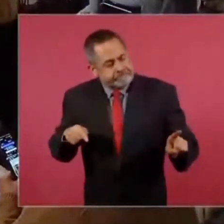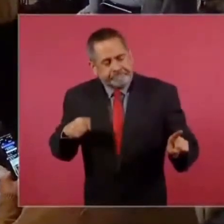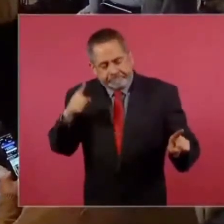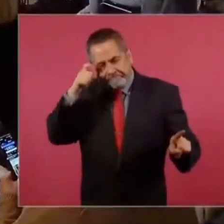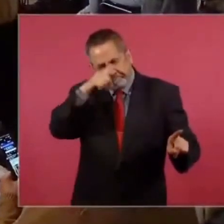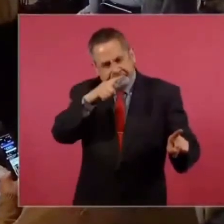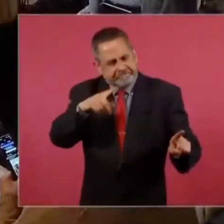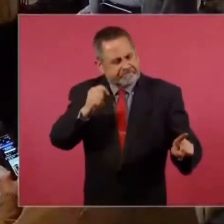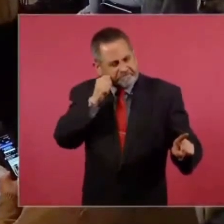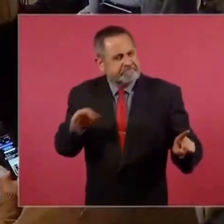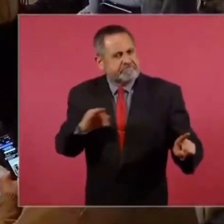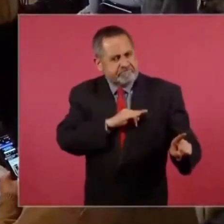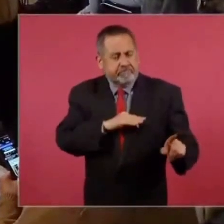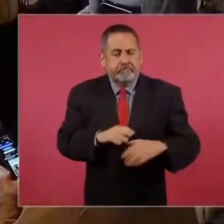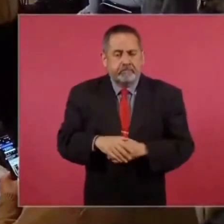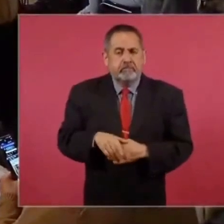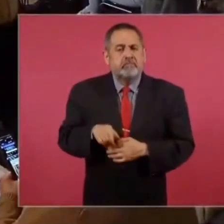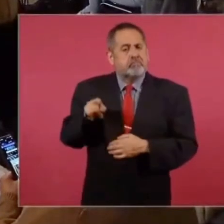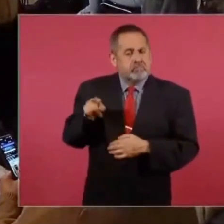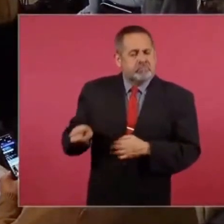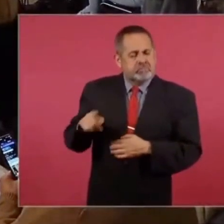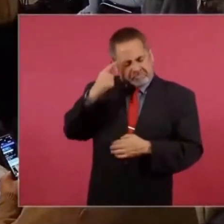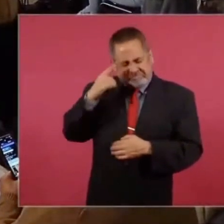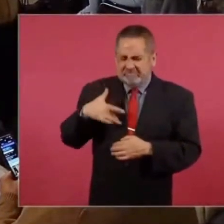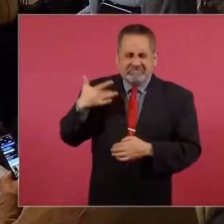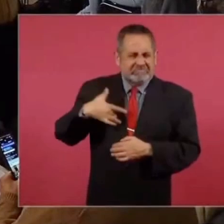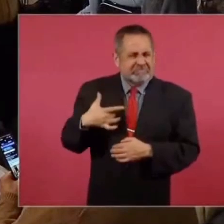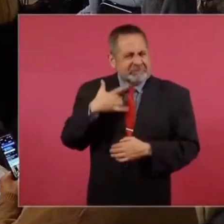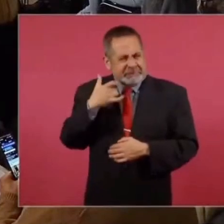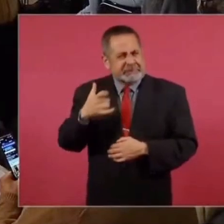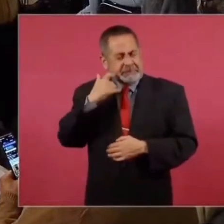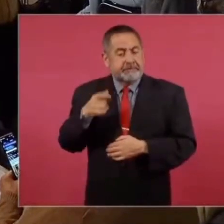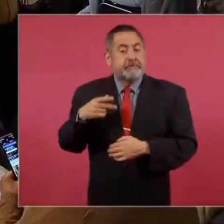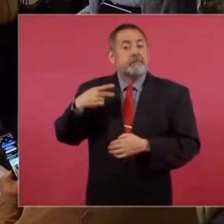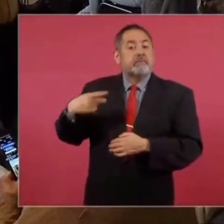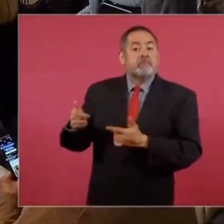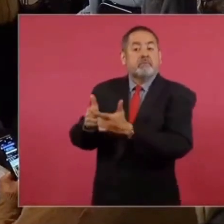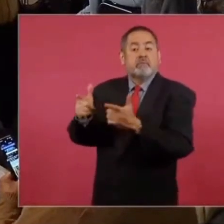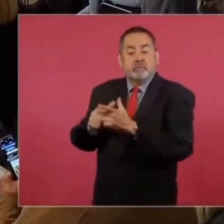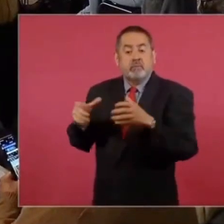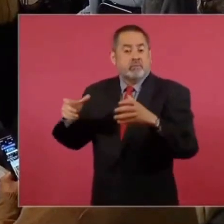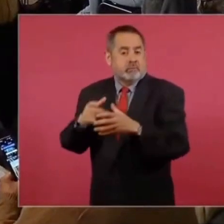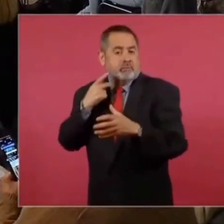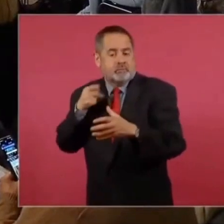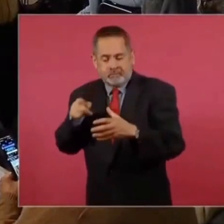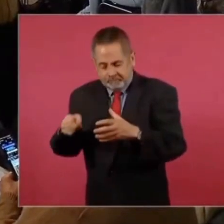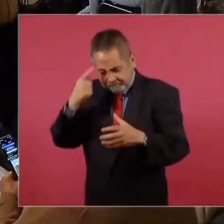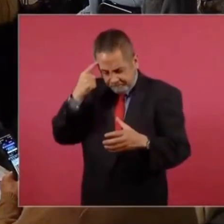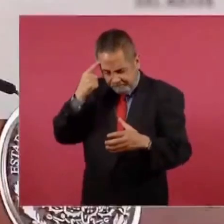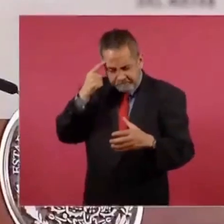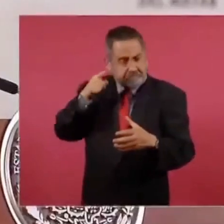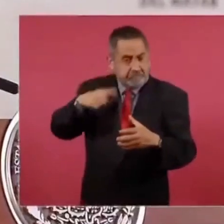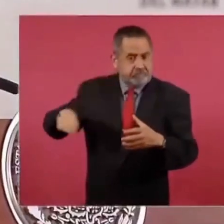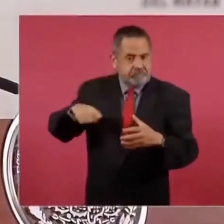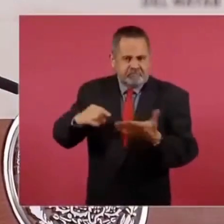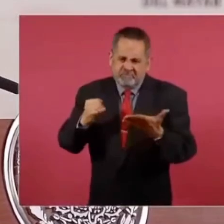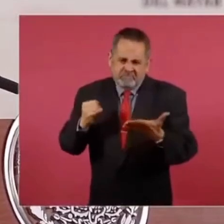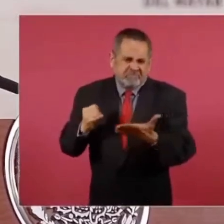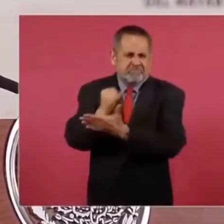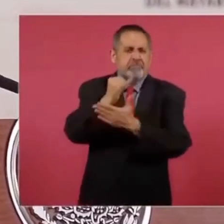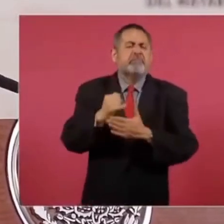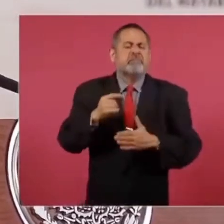No descartaba otras opciones, tan es así que su partido tomó por anticipado la decisión de